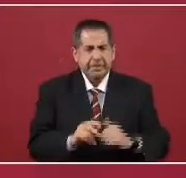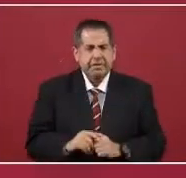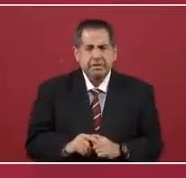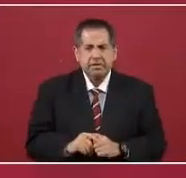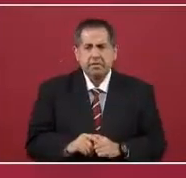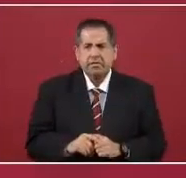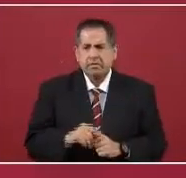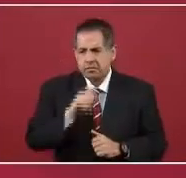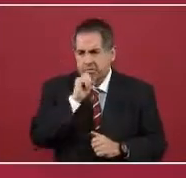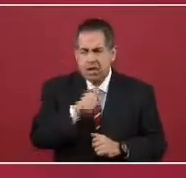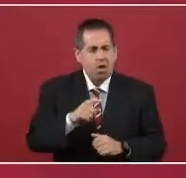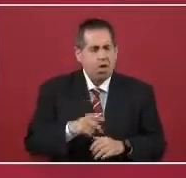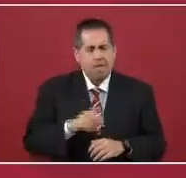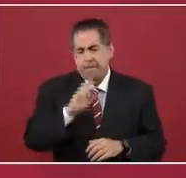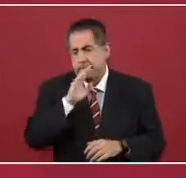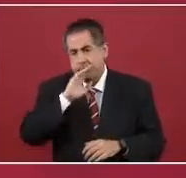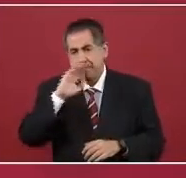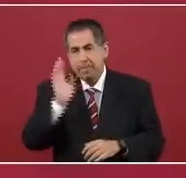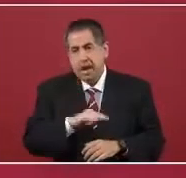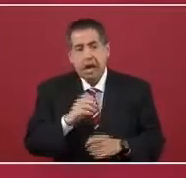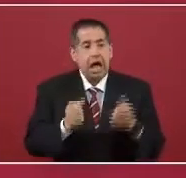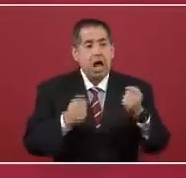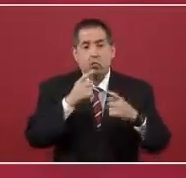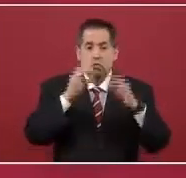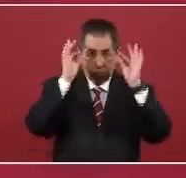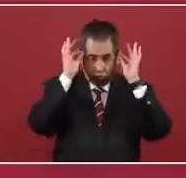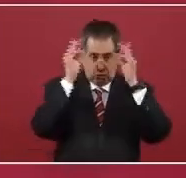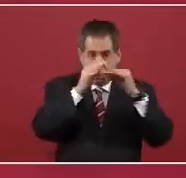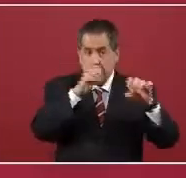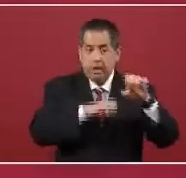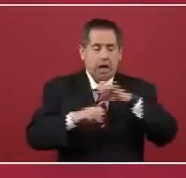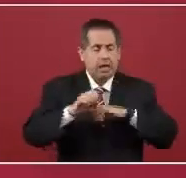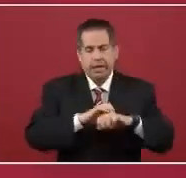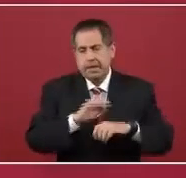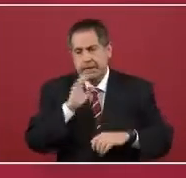en efecto estaban muy mal algunos consulados,